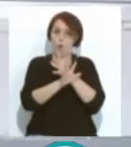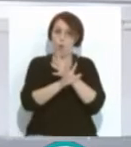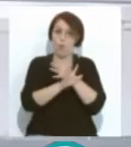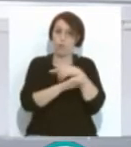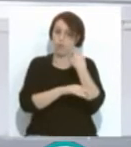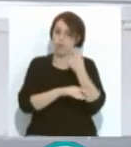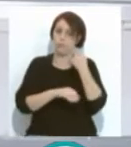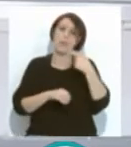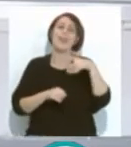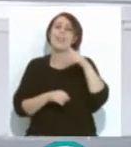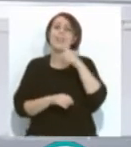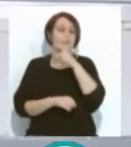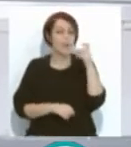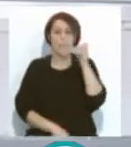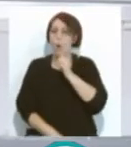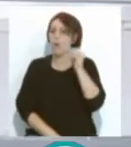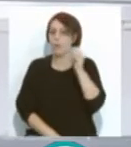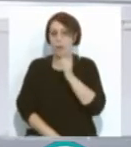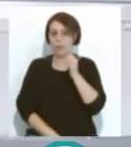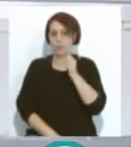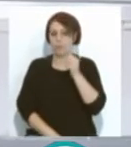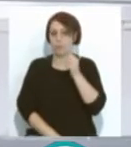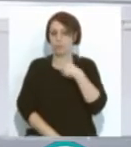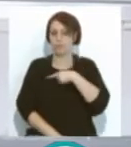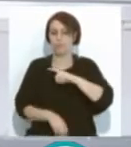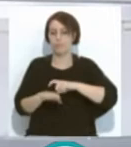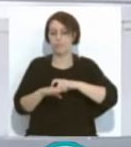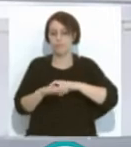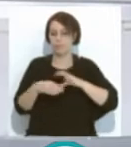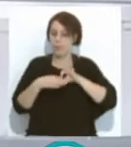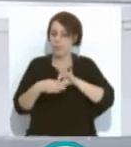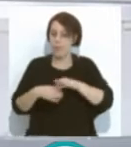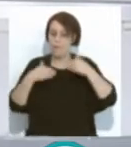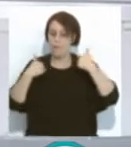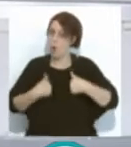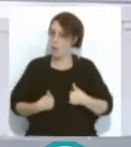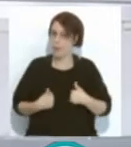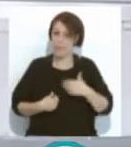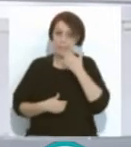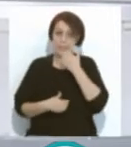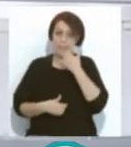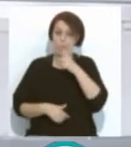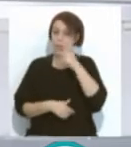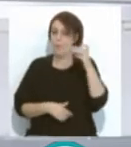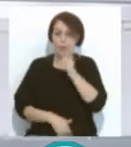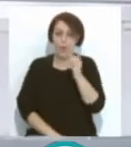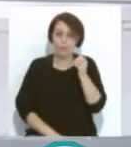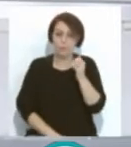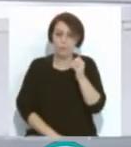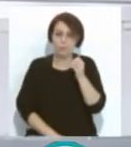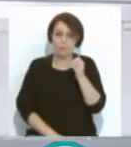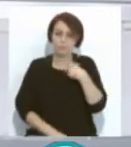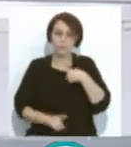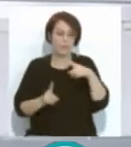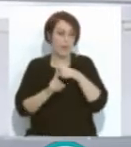el 100% de su cualidades en el estado de forma en el que esté. Si está al 100%, es el